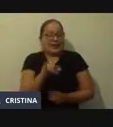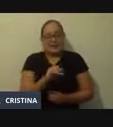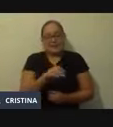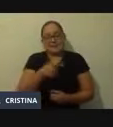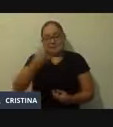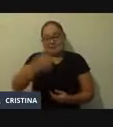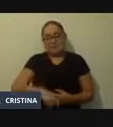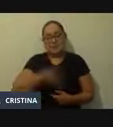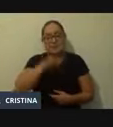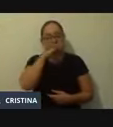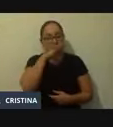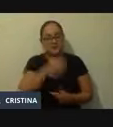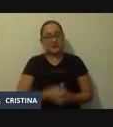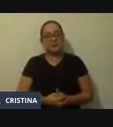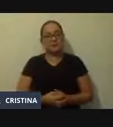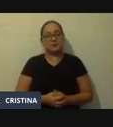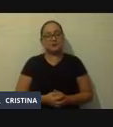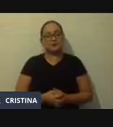mamá. Entonces,